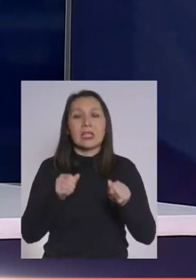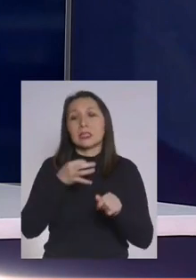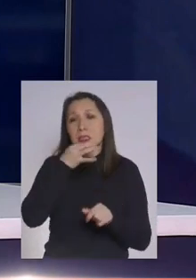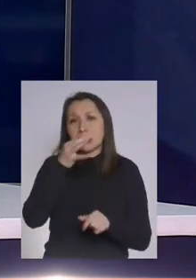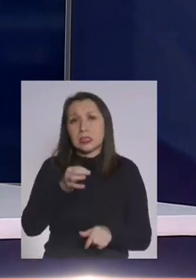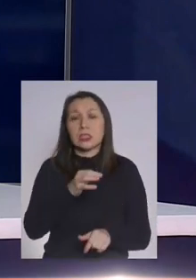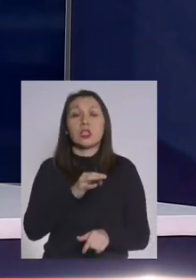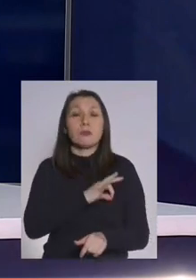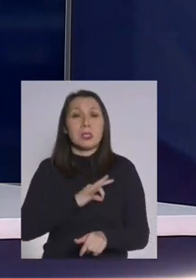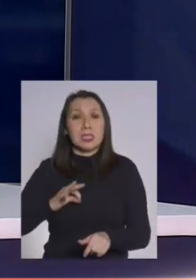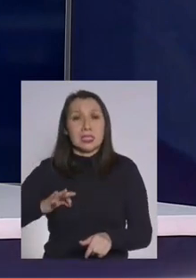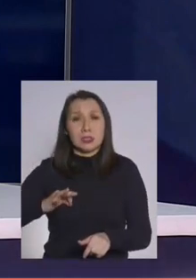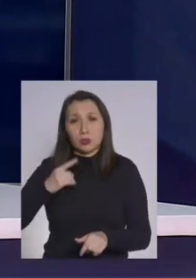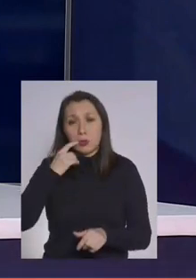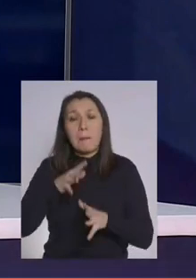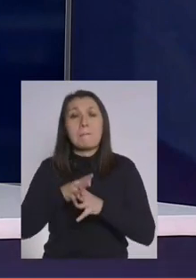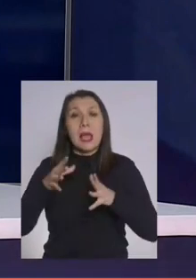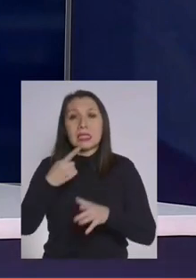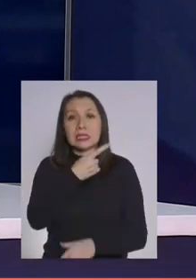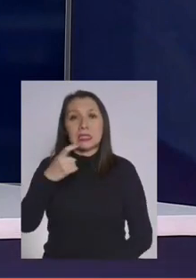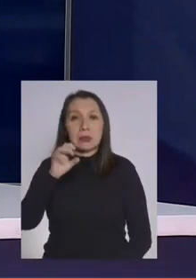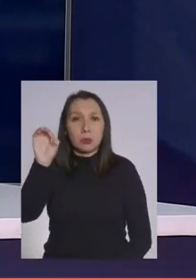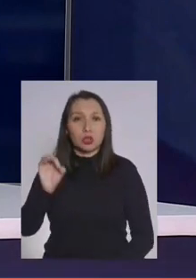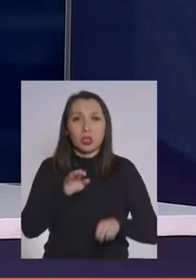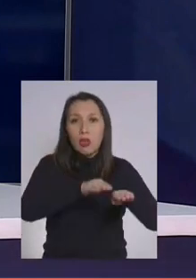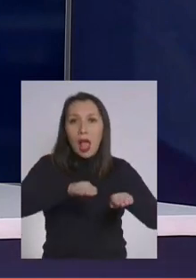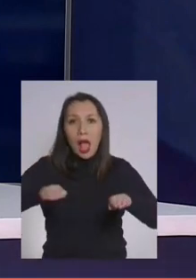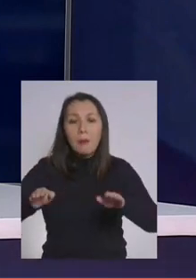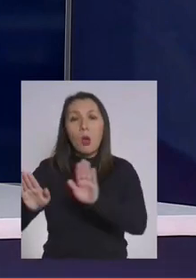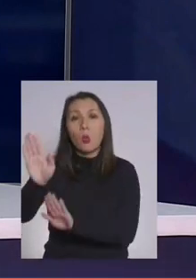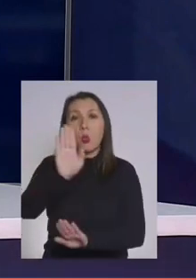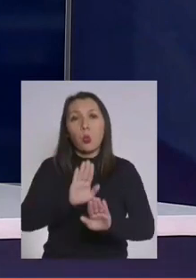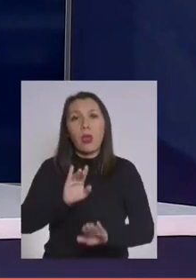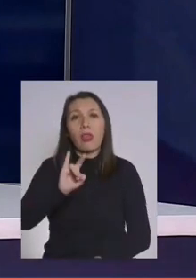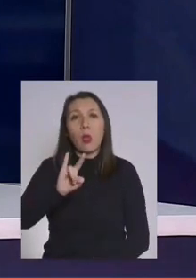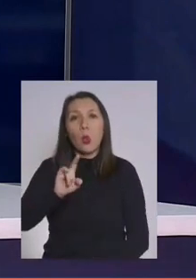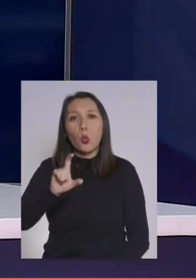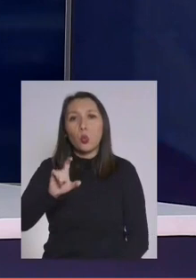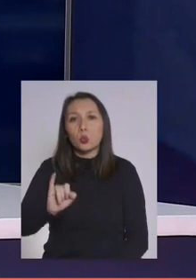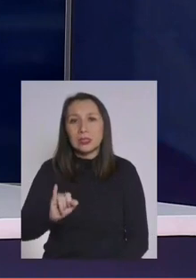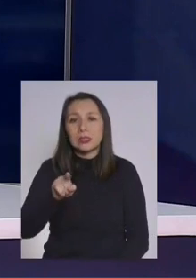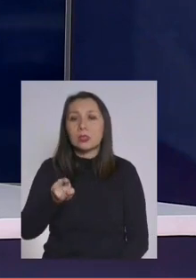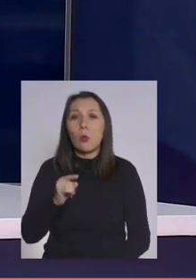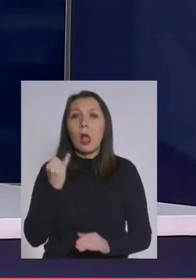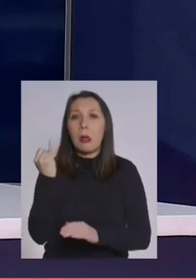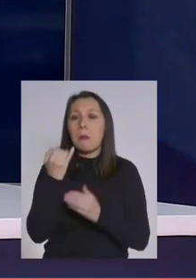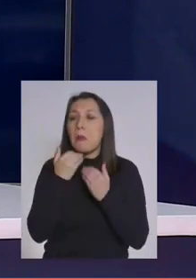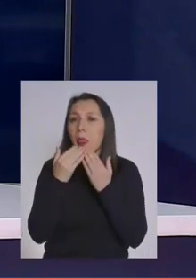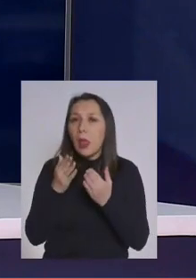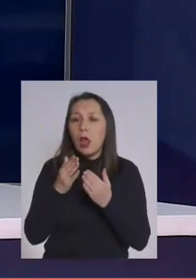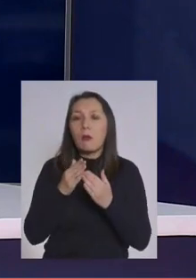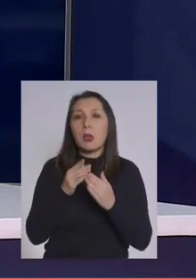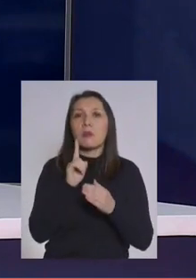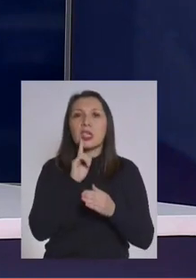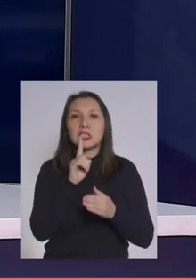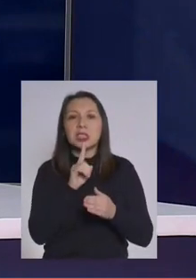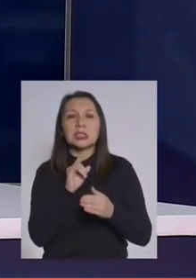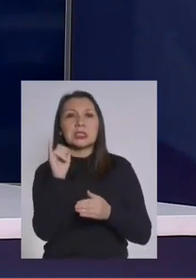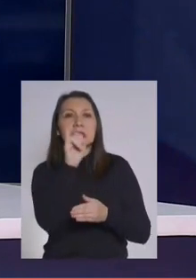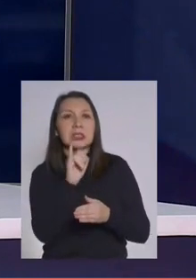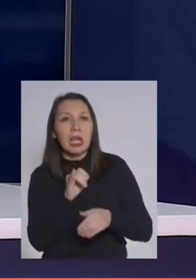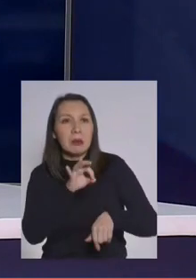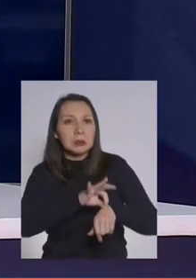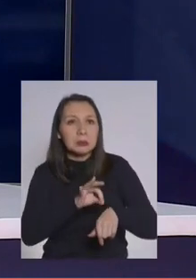el ministro de un 100 por ciento de las camas de cuidados intensivos para poder atender pacientes independientes de su previsión independiente y será mi